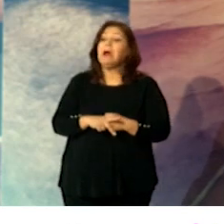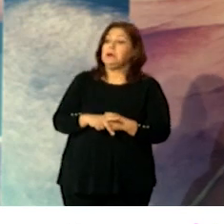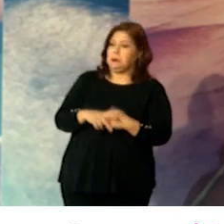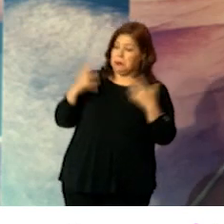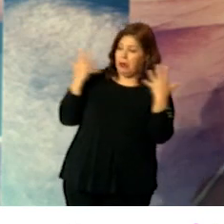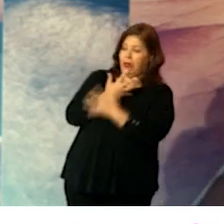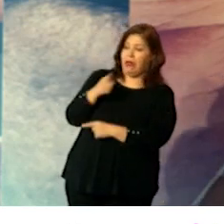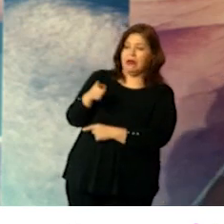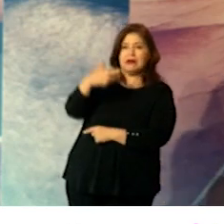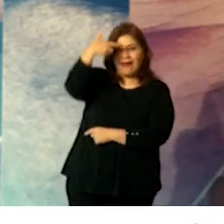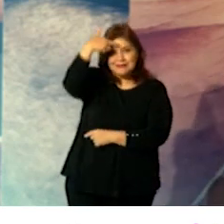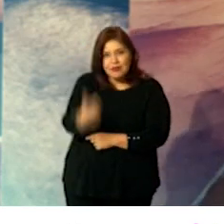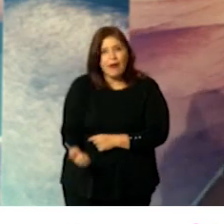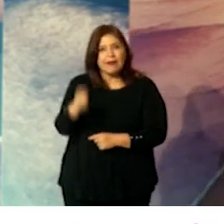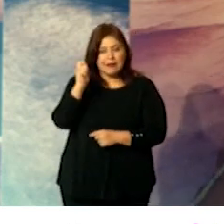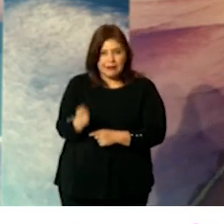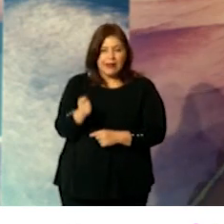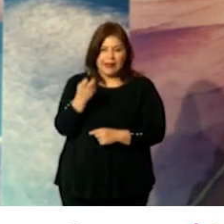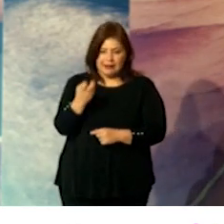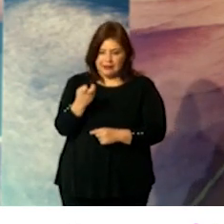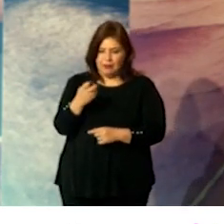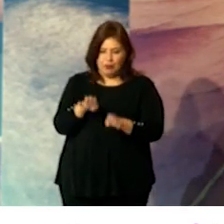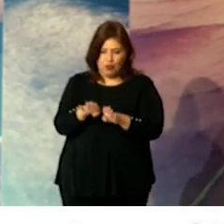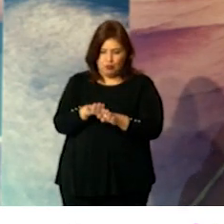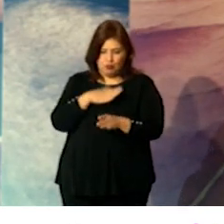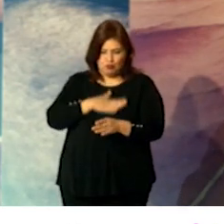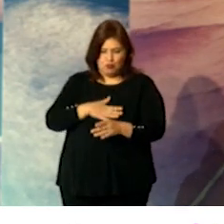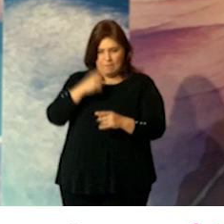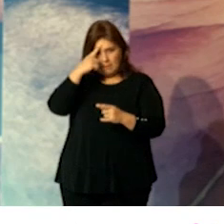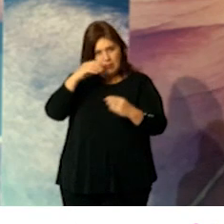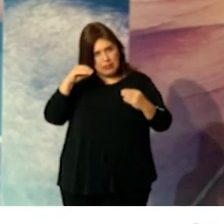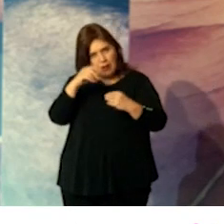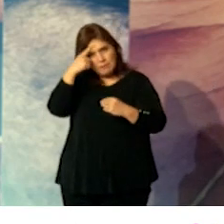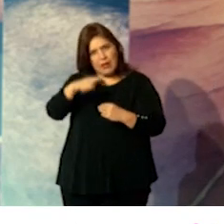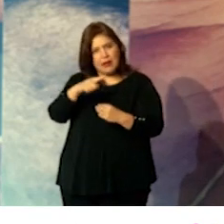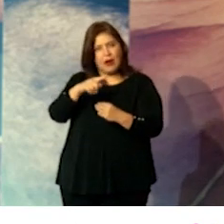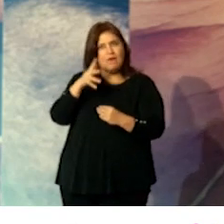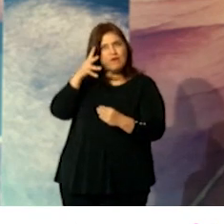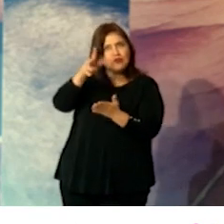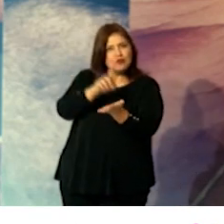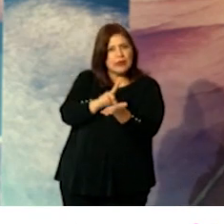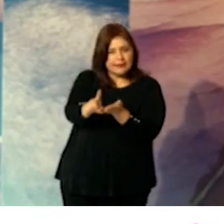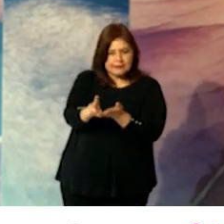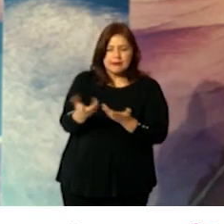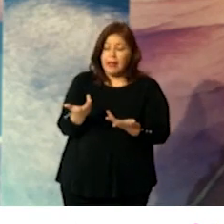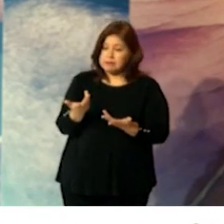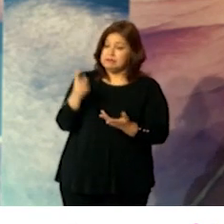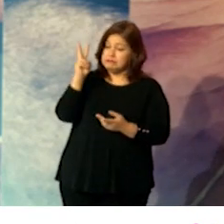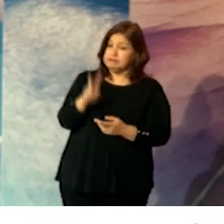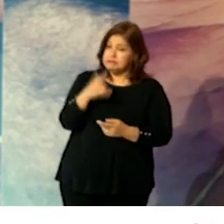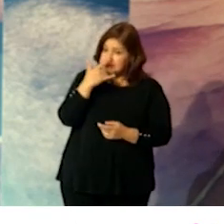la primera vez que hay justiciabilidad como tal del derecho al futuro. Y curiosamente,